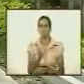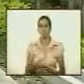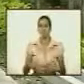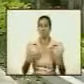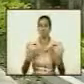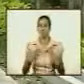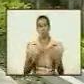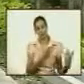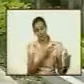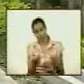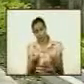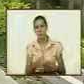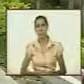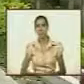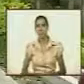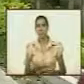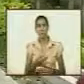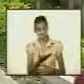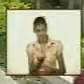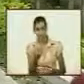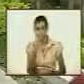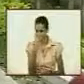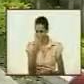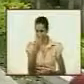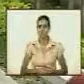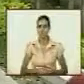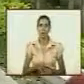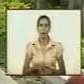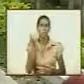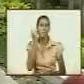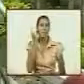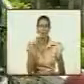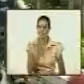Nuestra invitación es para que no dejen de visitarlo. Melian Herrera, La Noticia.